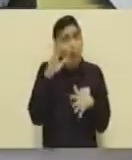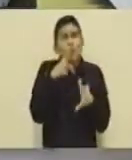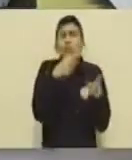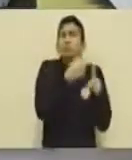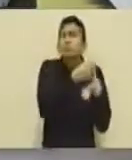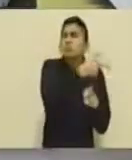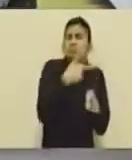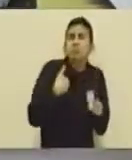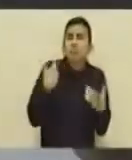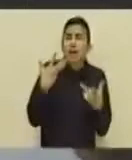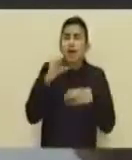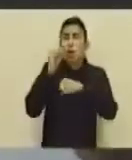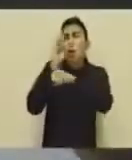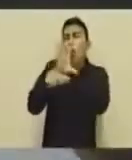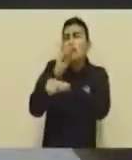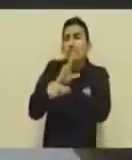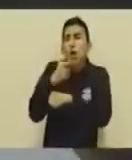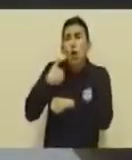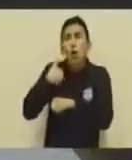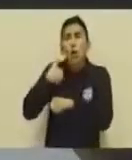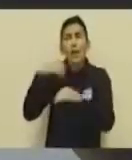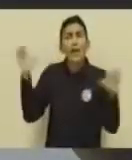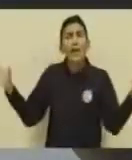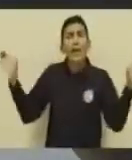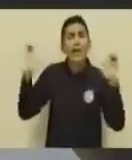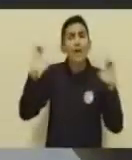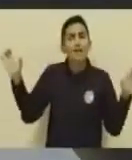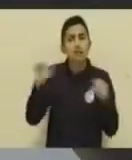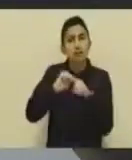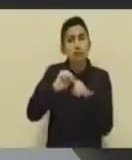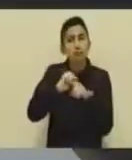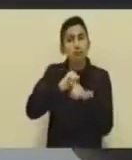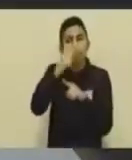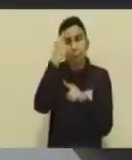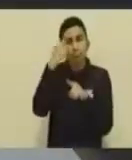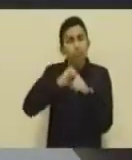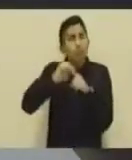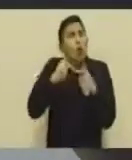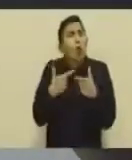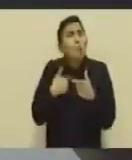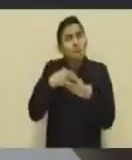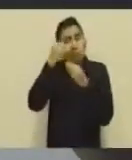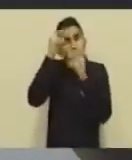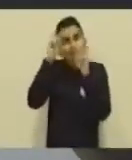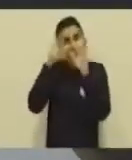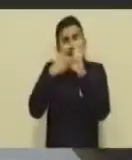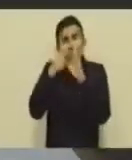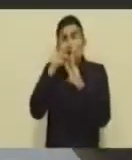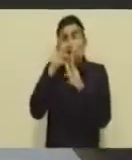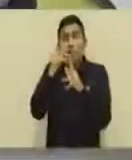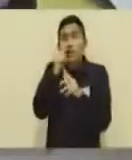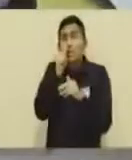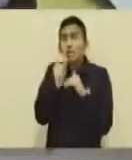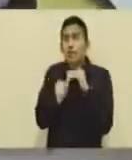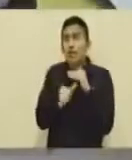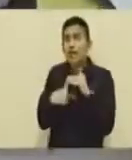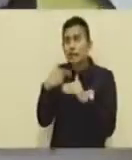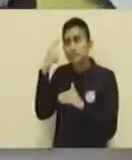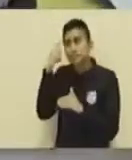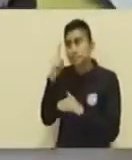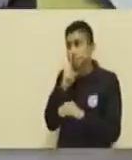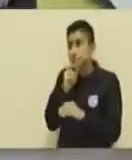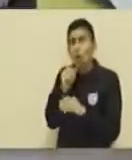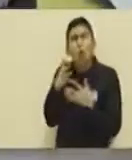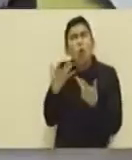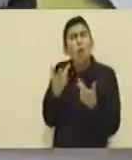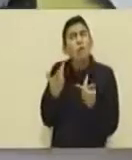uno quiere? ¿Qué ejercicio se puede hacer o cómo se puede trabajar esa intimidad con uno mismo, por decirlo